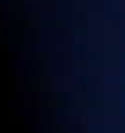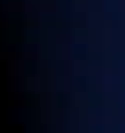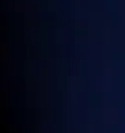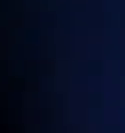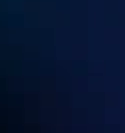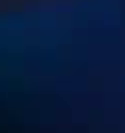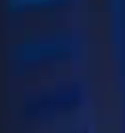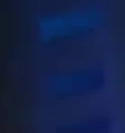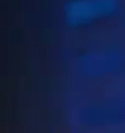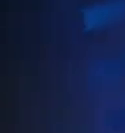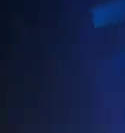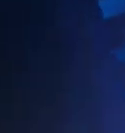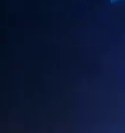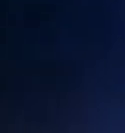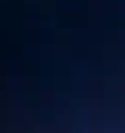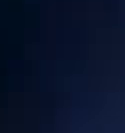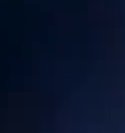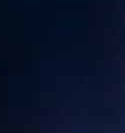película.